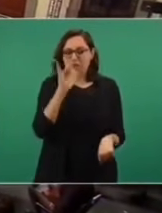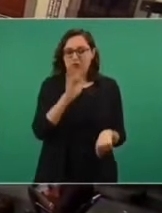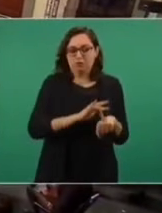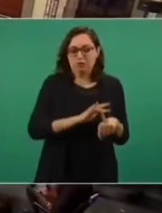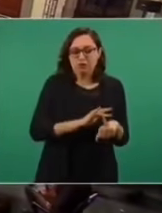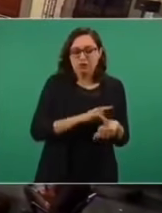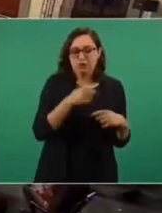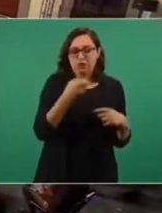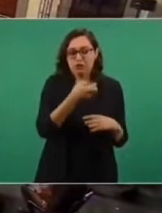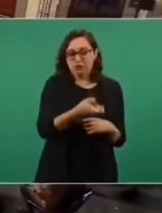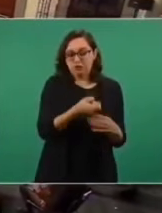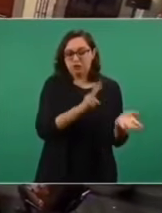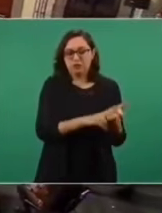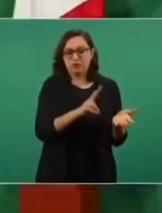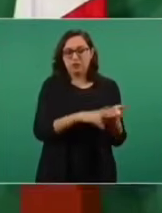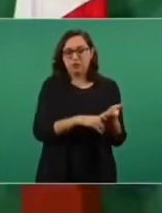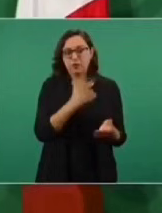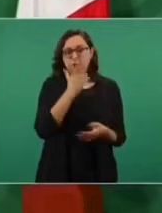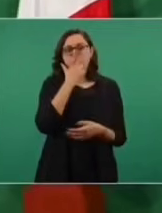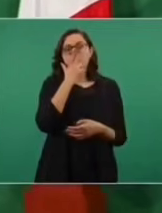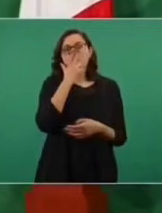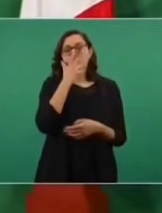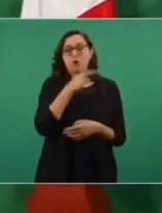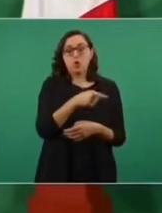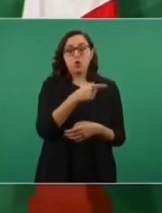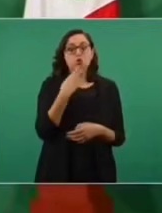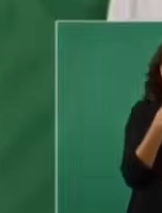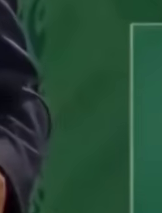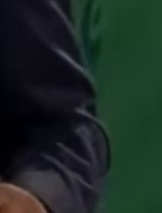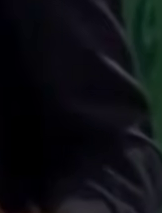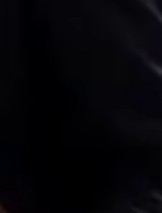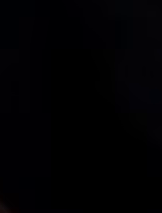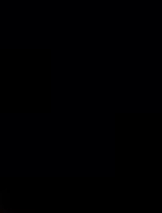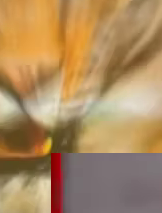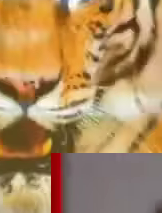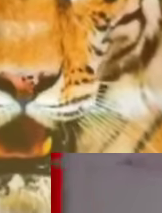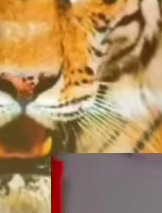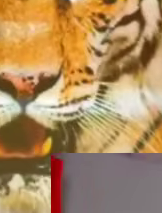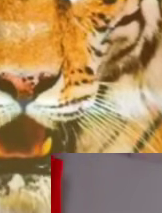utilidad por el desarrollo tecnológico en el mundo.